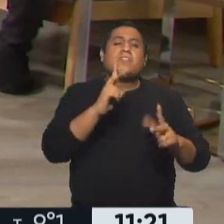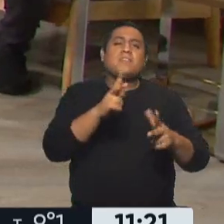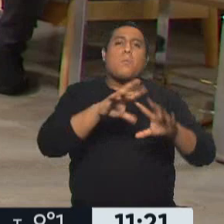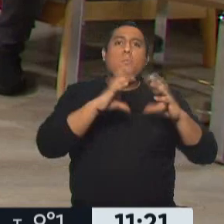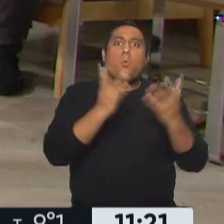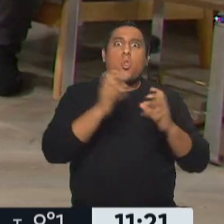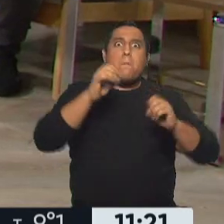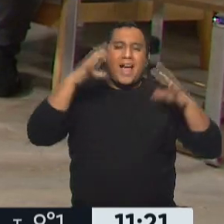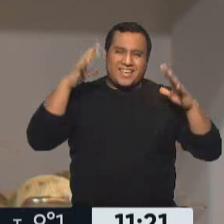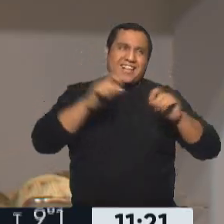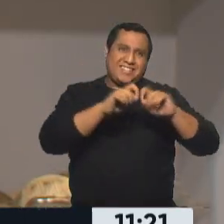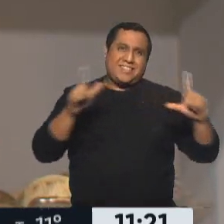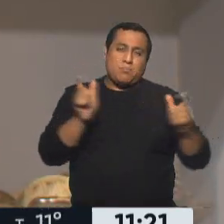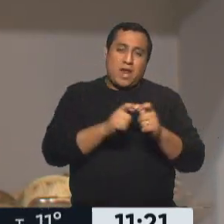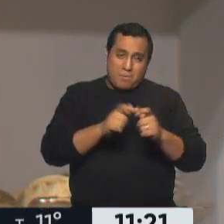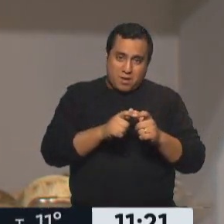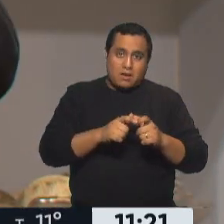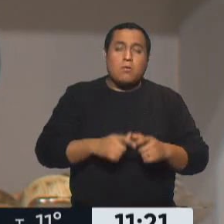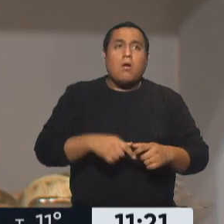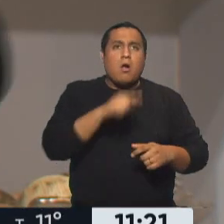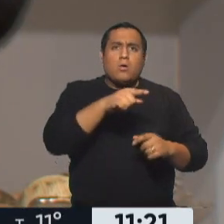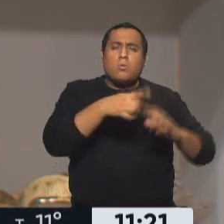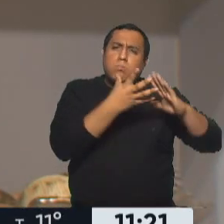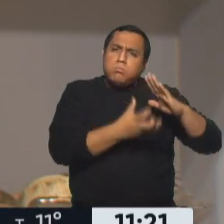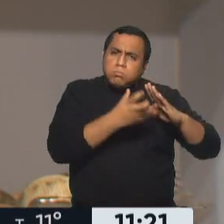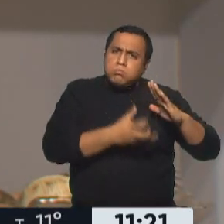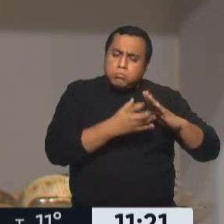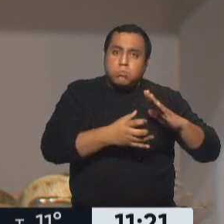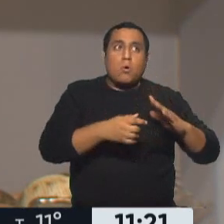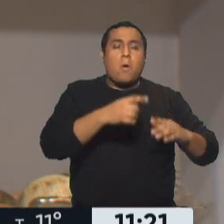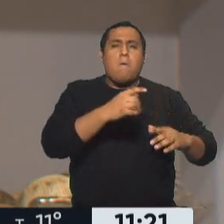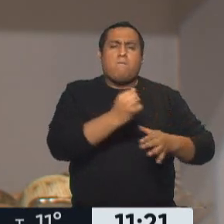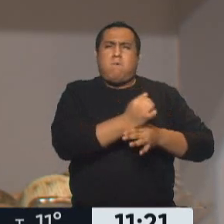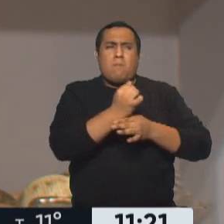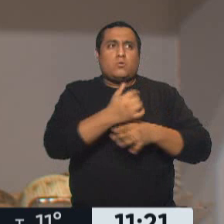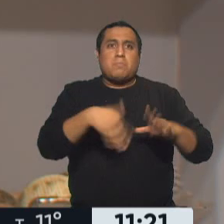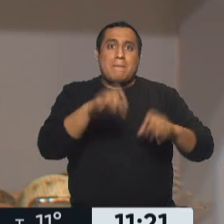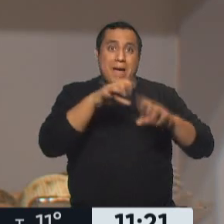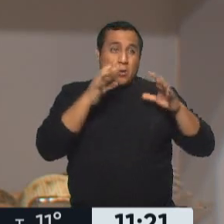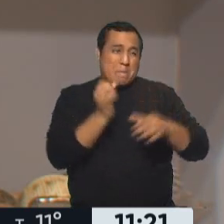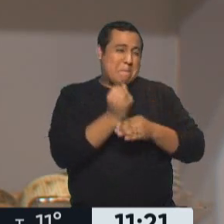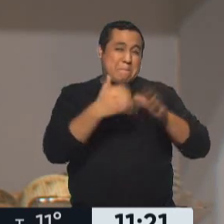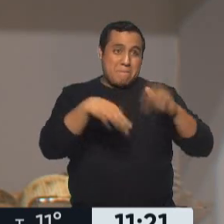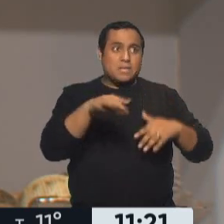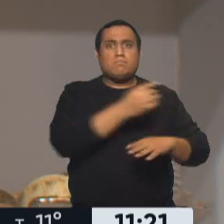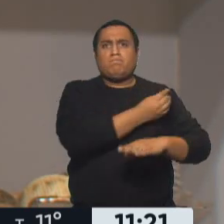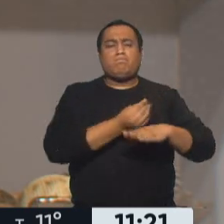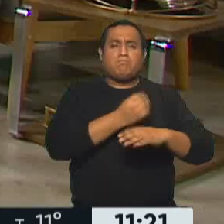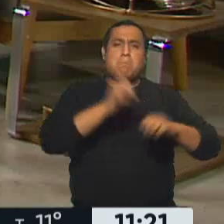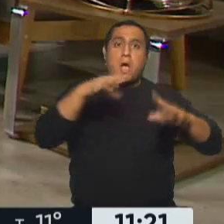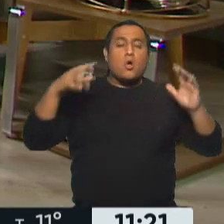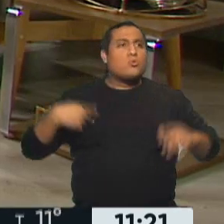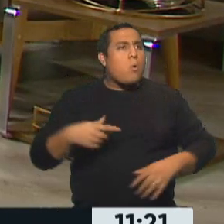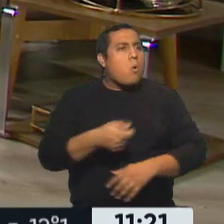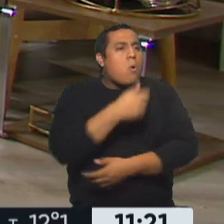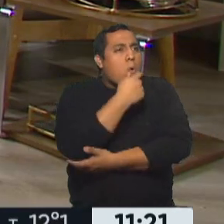con el tiempo me enteré que eran los congresos mundiales de magia que grababan y ponían a los más grandes magos, claro. Y yo me fascinaba verlo, yo prendía los